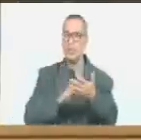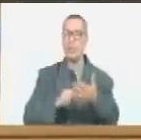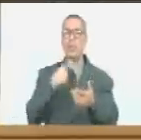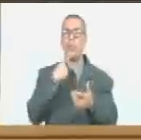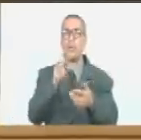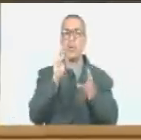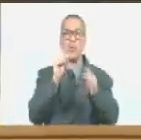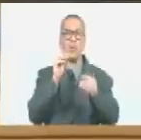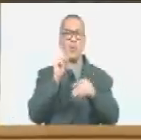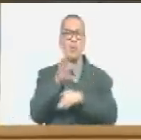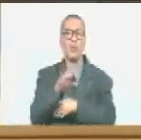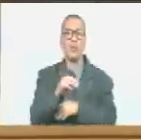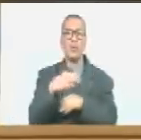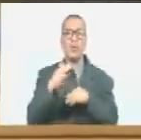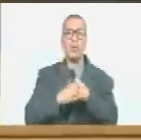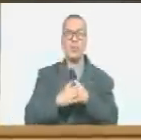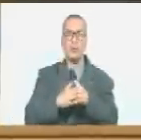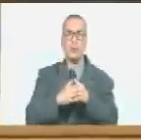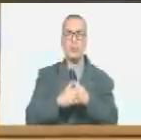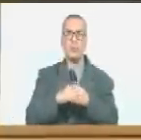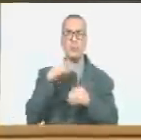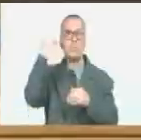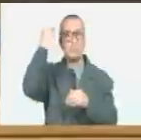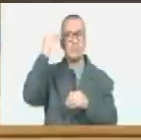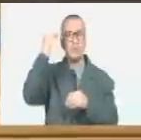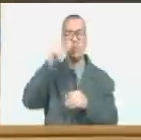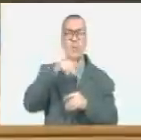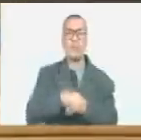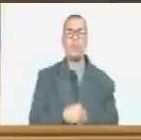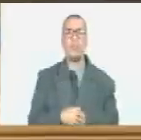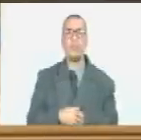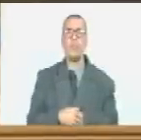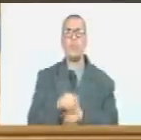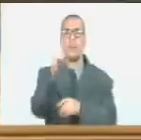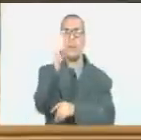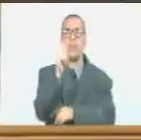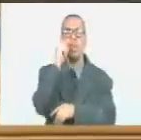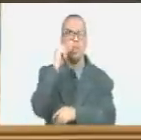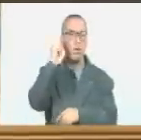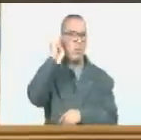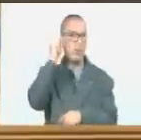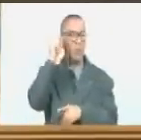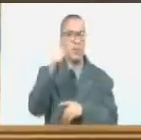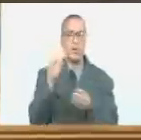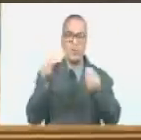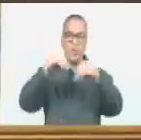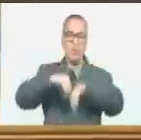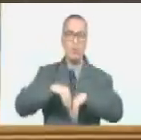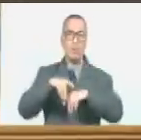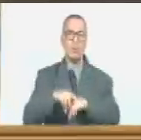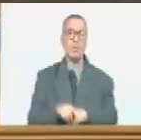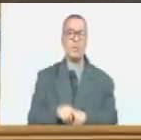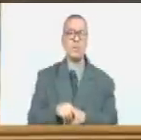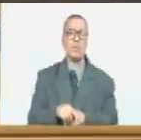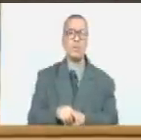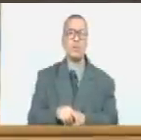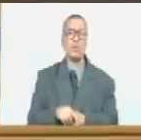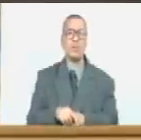palabra. Voy a proceder a someter a consideración las diputadas y diputados que estén de acuerdo